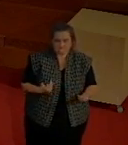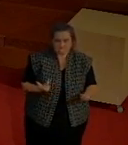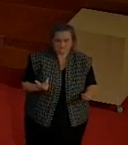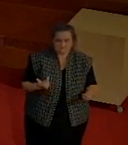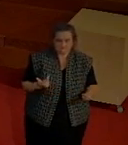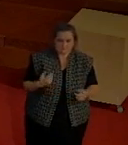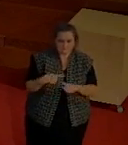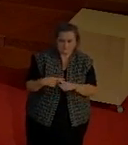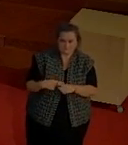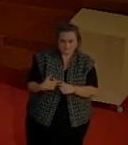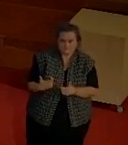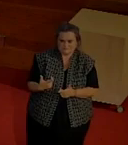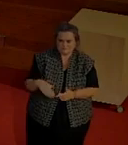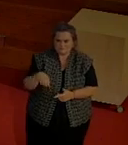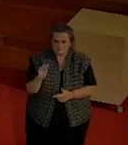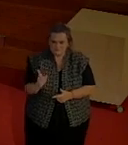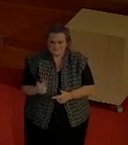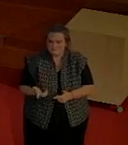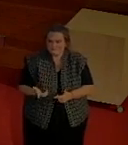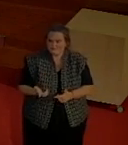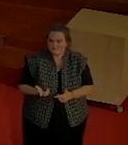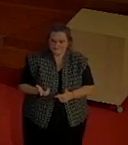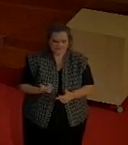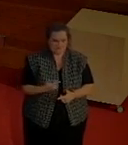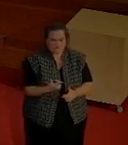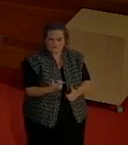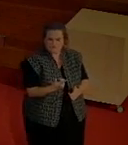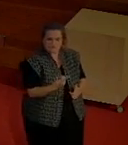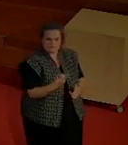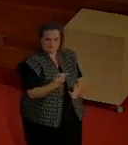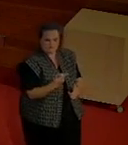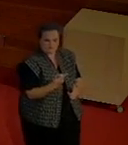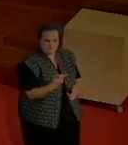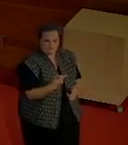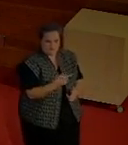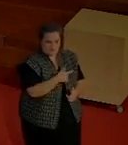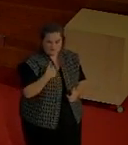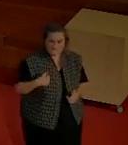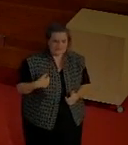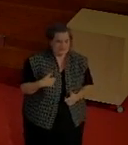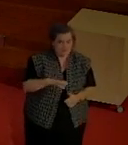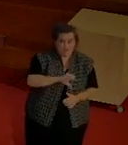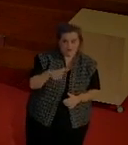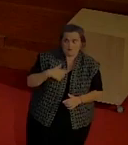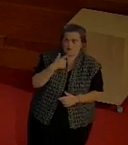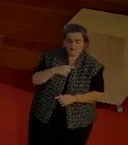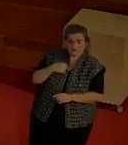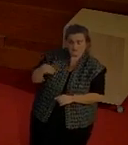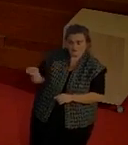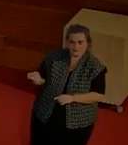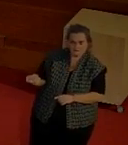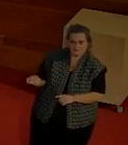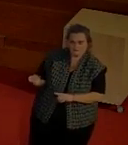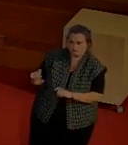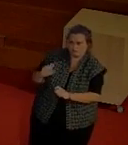haciéndole el juego a alguien que es un rival estratégico como ya hemos definido a China la Unión Europea lo ha definido como como tal y